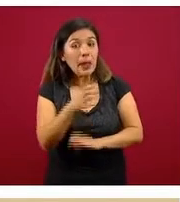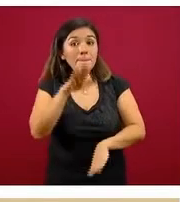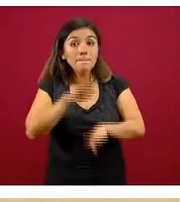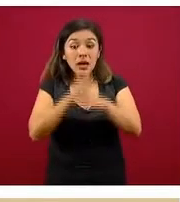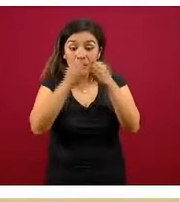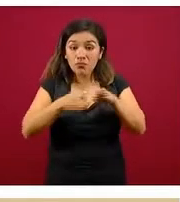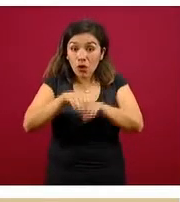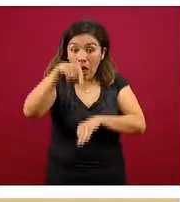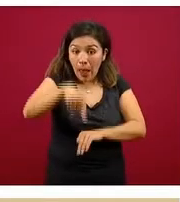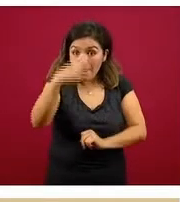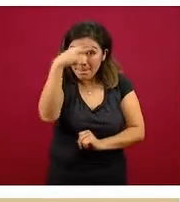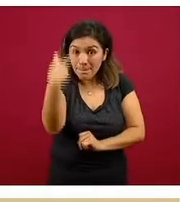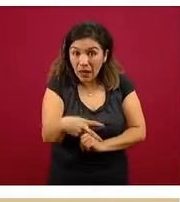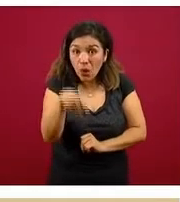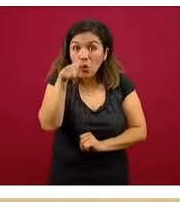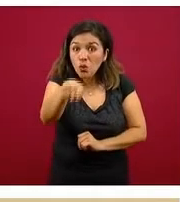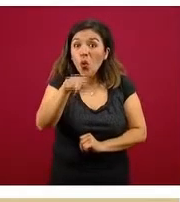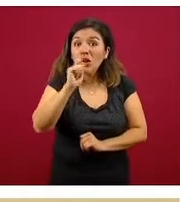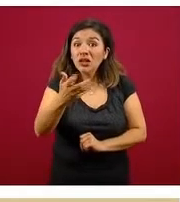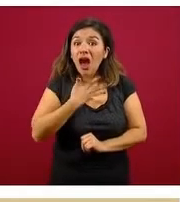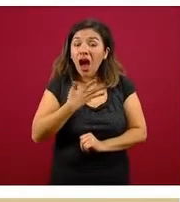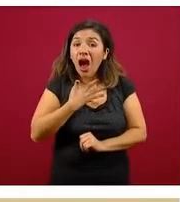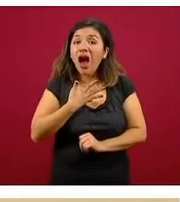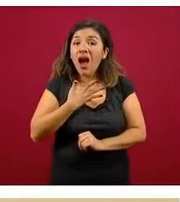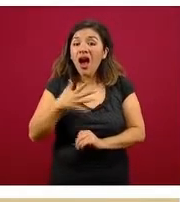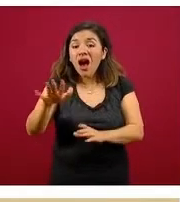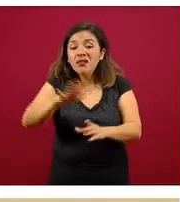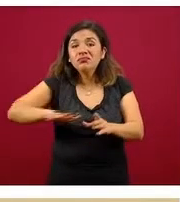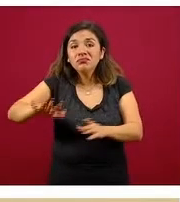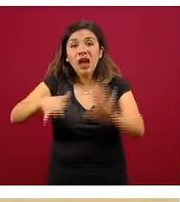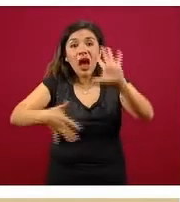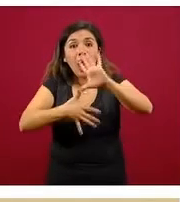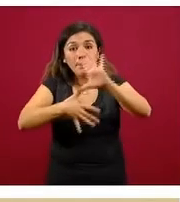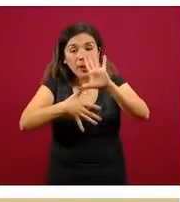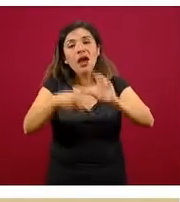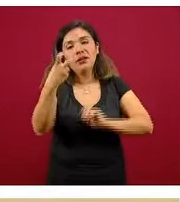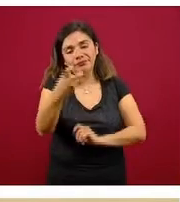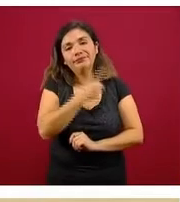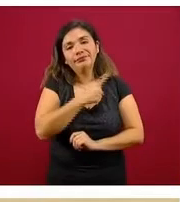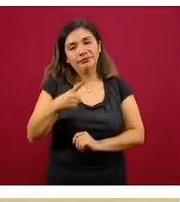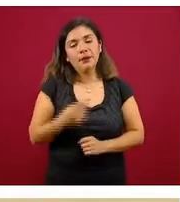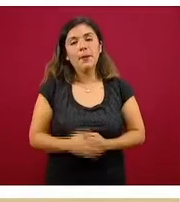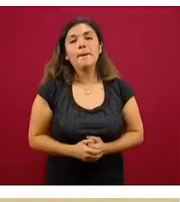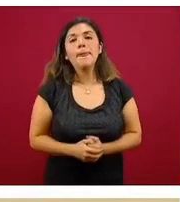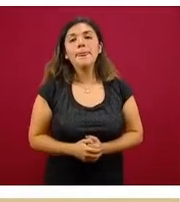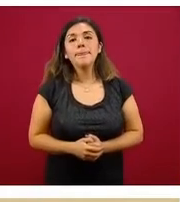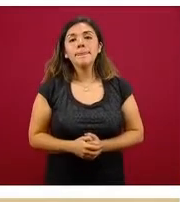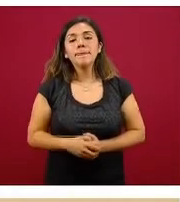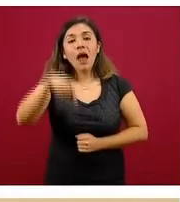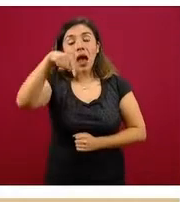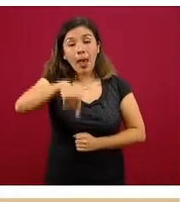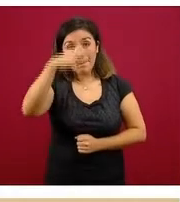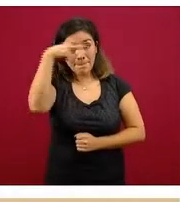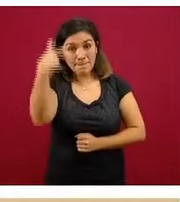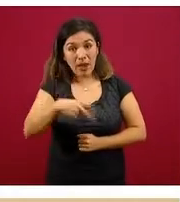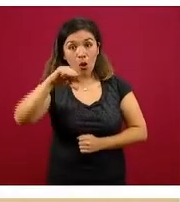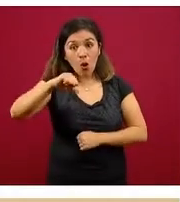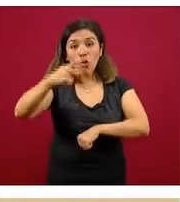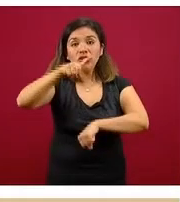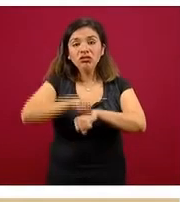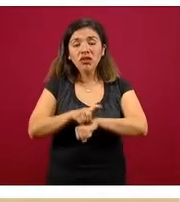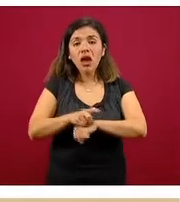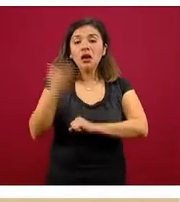si estamos aquí en México y formamos parte de esta región de las Américas. Veamos la estadística para el día de